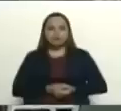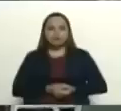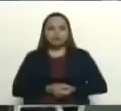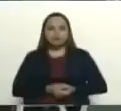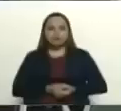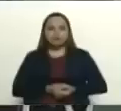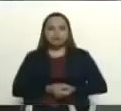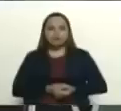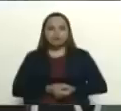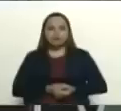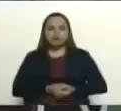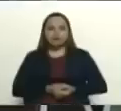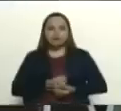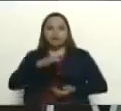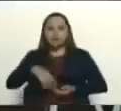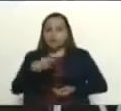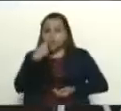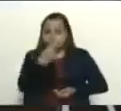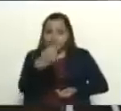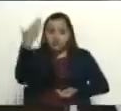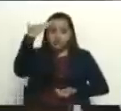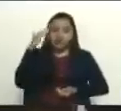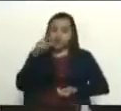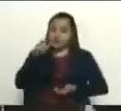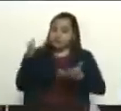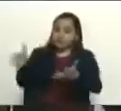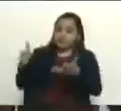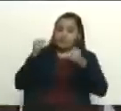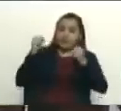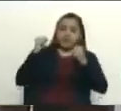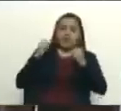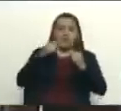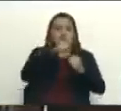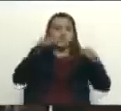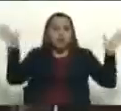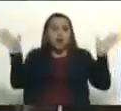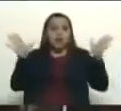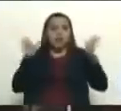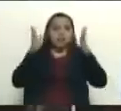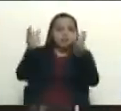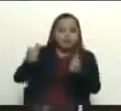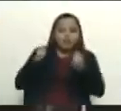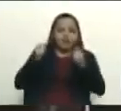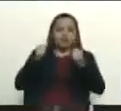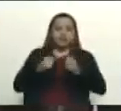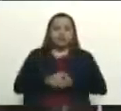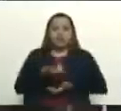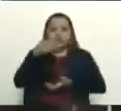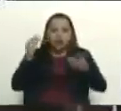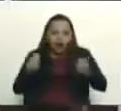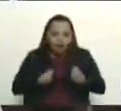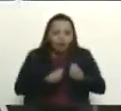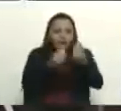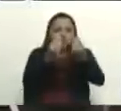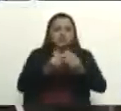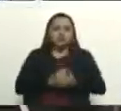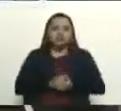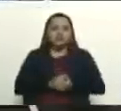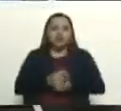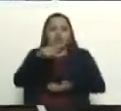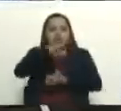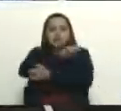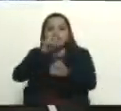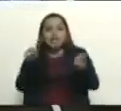Podemos decir, Tibisay, triunfaste, tus ángeles triunfaron y están acompañándote en este cambio